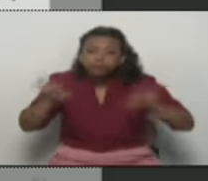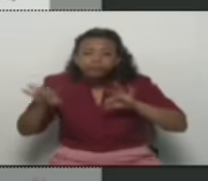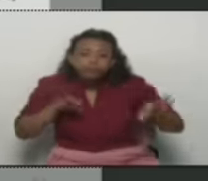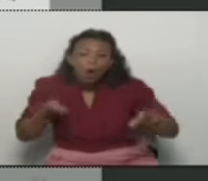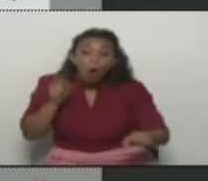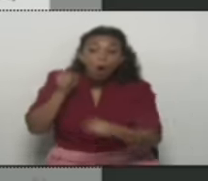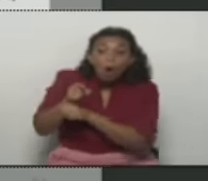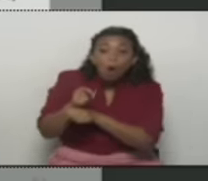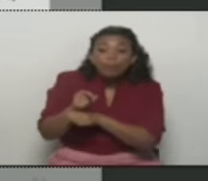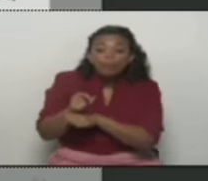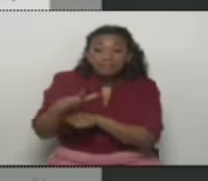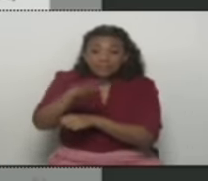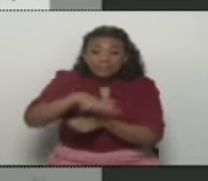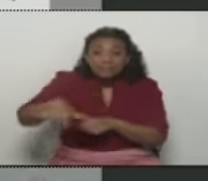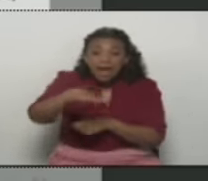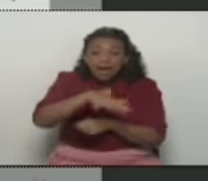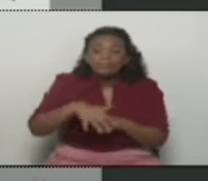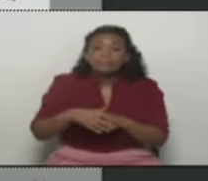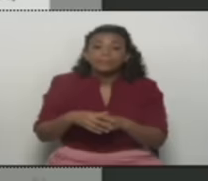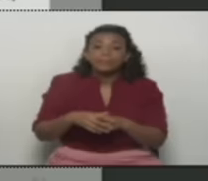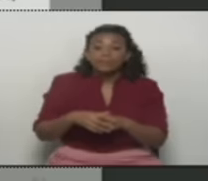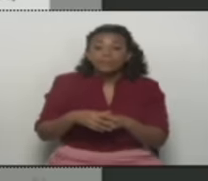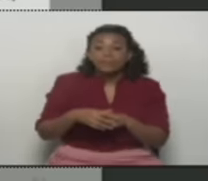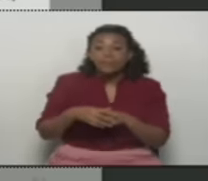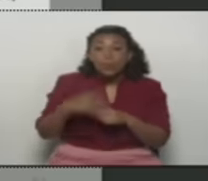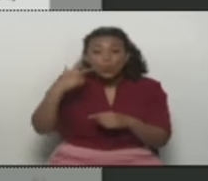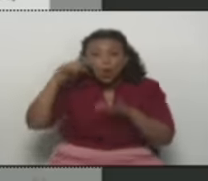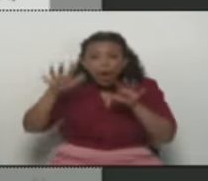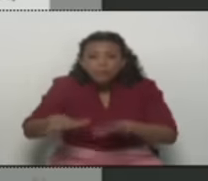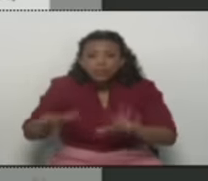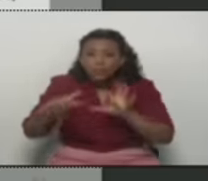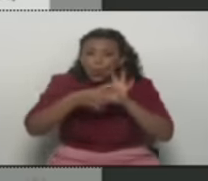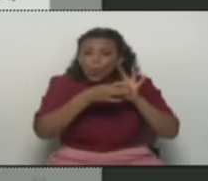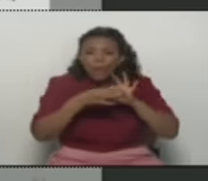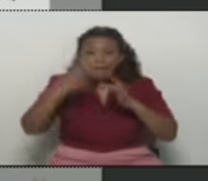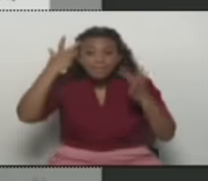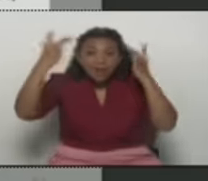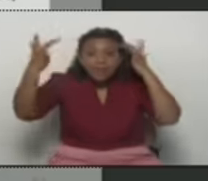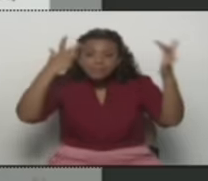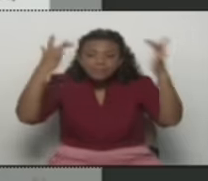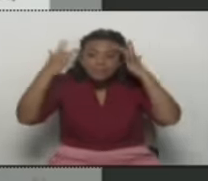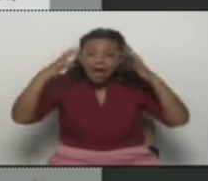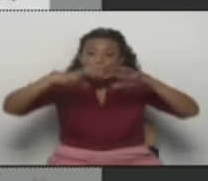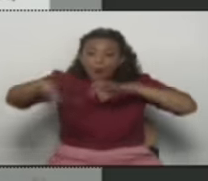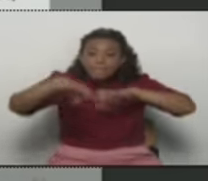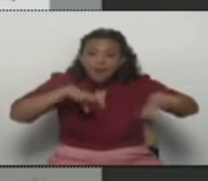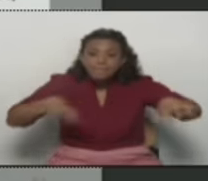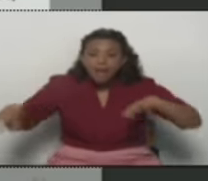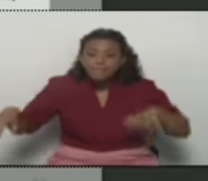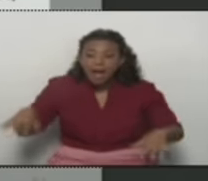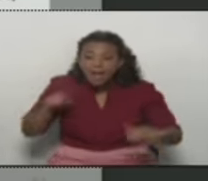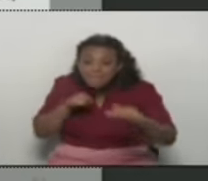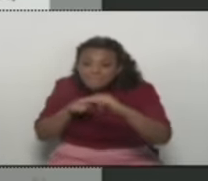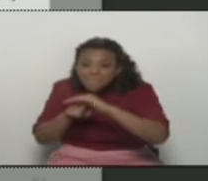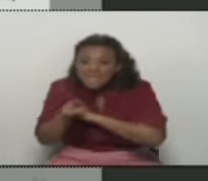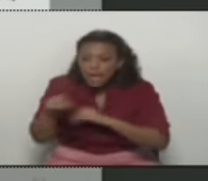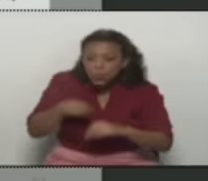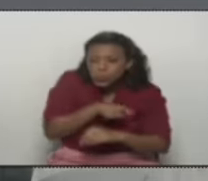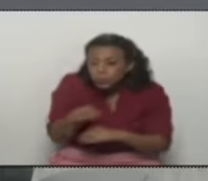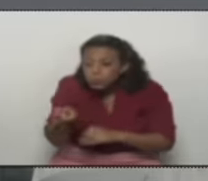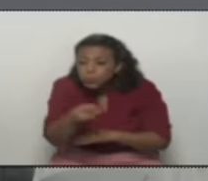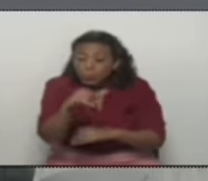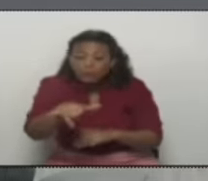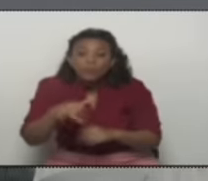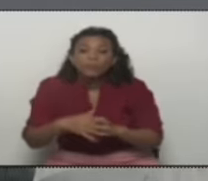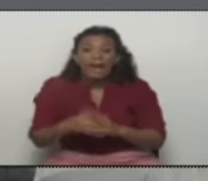contra ISIS, el grupo terrorista islámico, con Go Security y su habilidad para desmantelar sistemas de seguridad de alto nivel. El hombre es famoso supuestamente